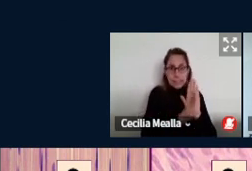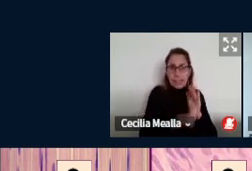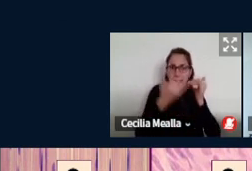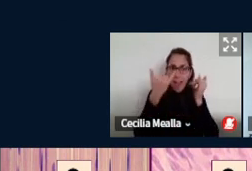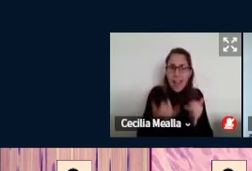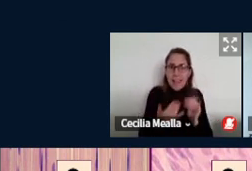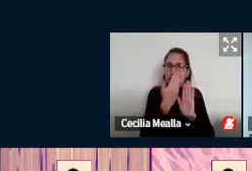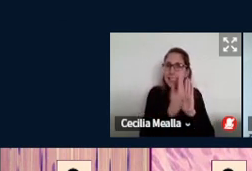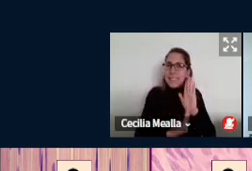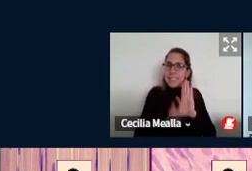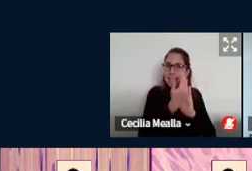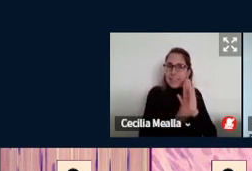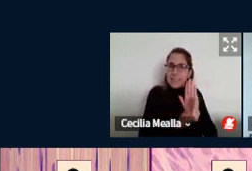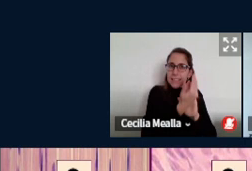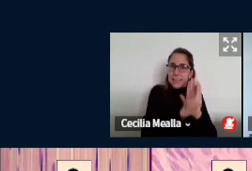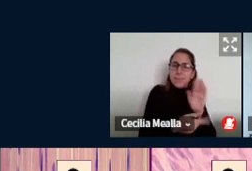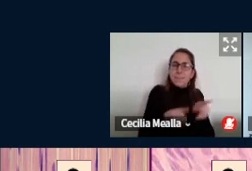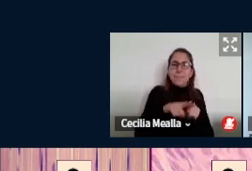estrías,